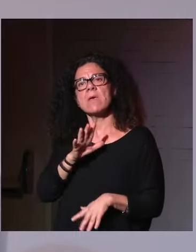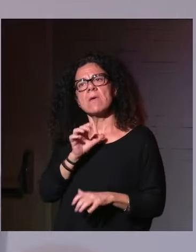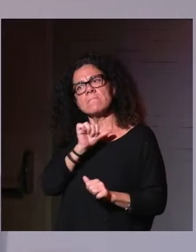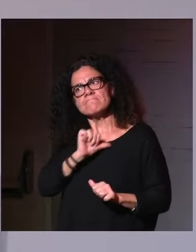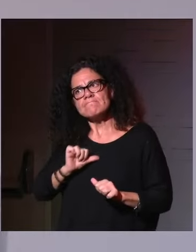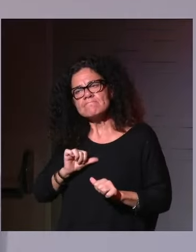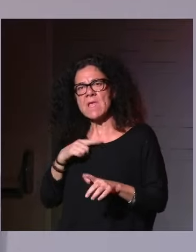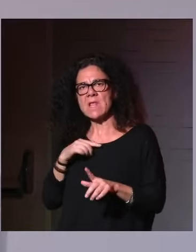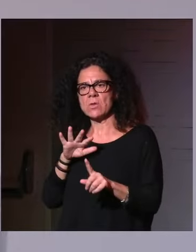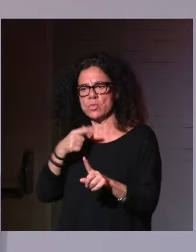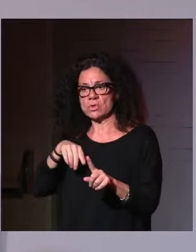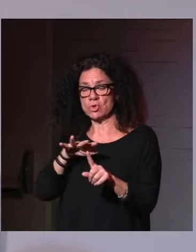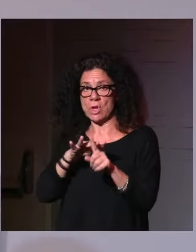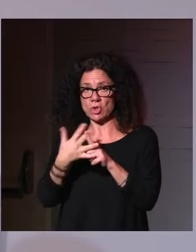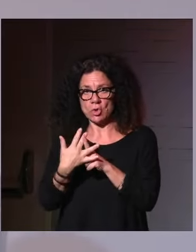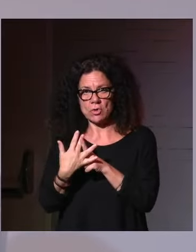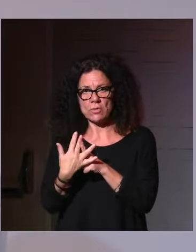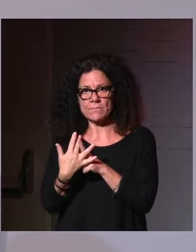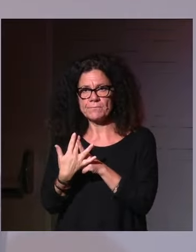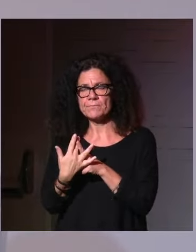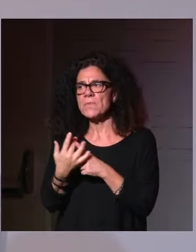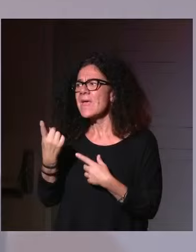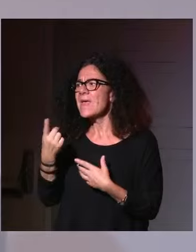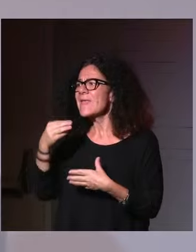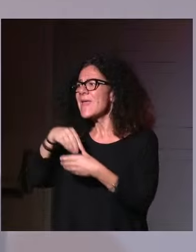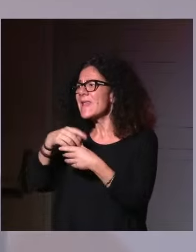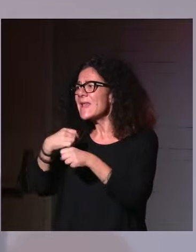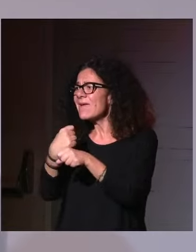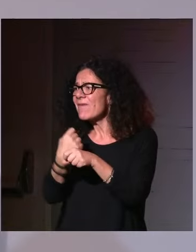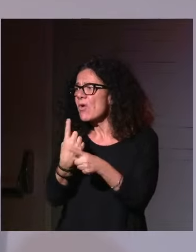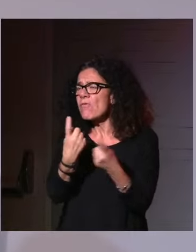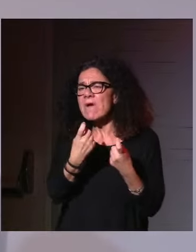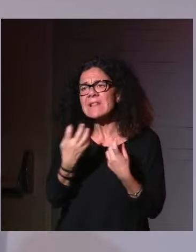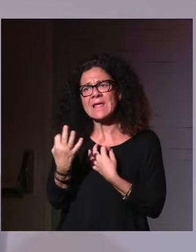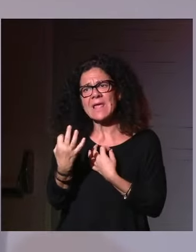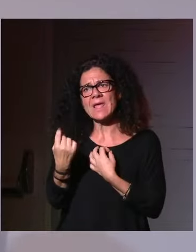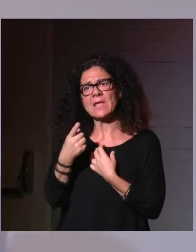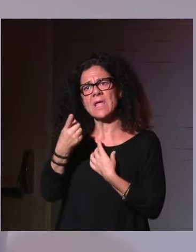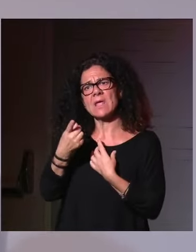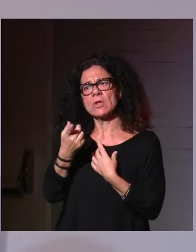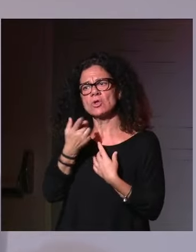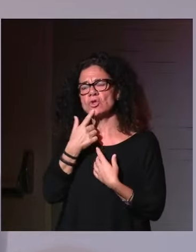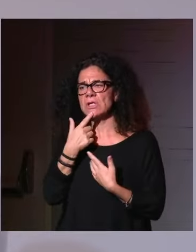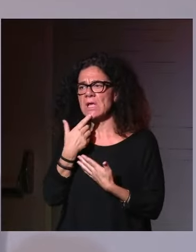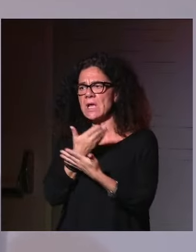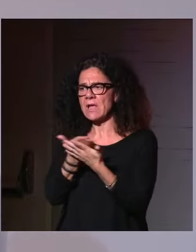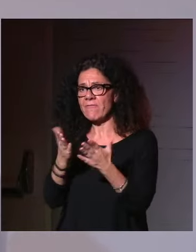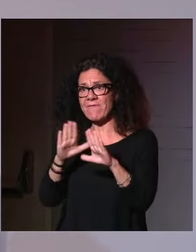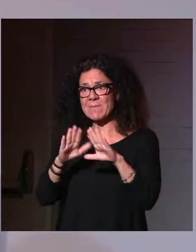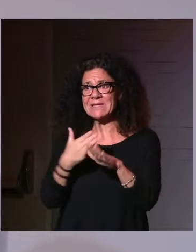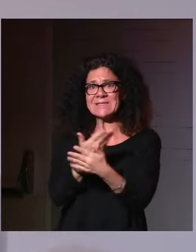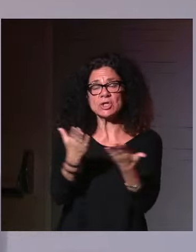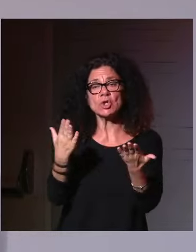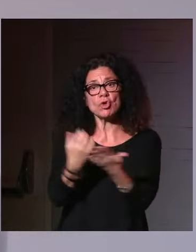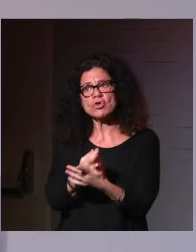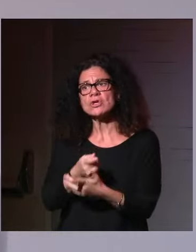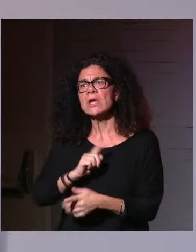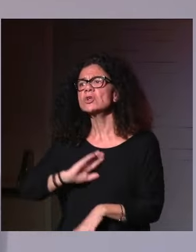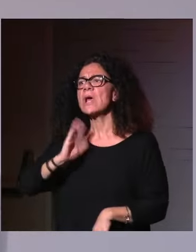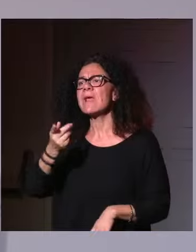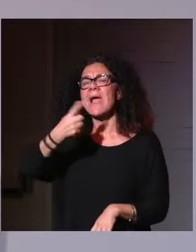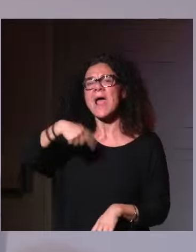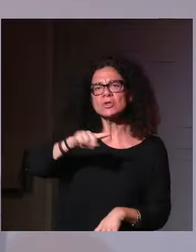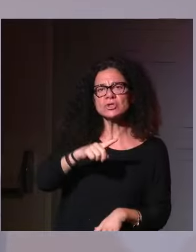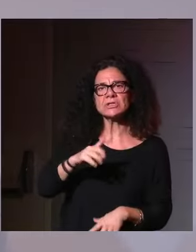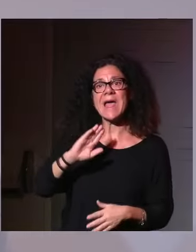del entorno falta valentía en las redacciones falta que nos diga feministas Somos todos y falta que decir cuando os atacan a vosotras